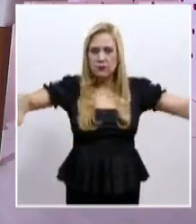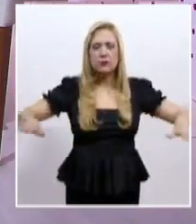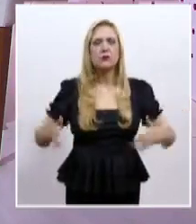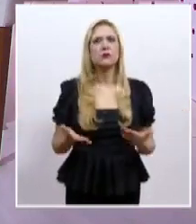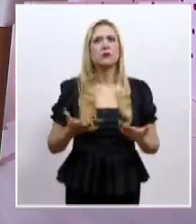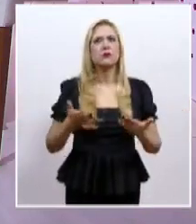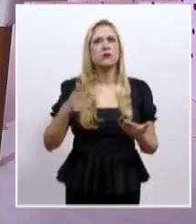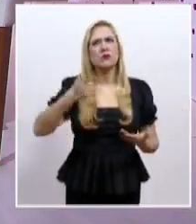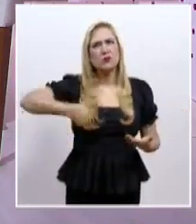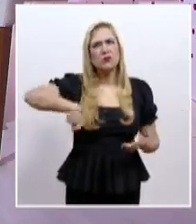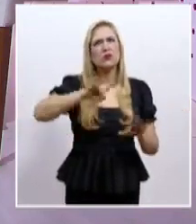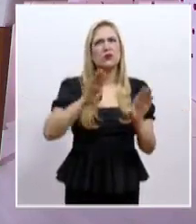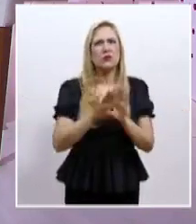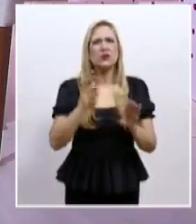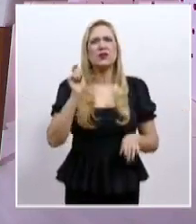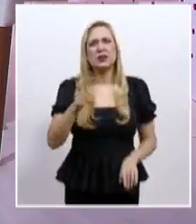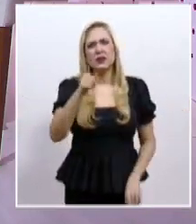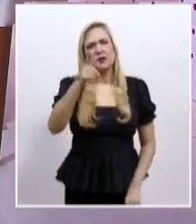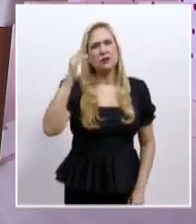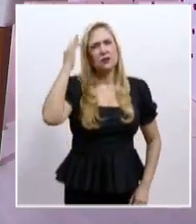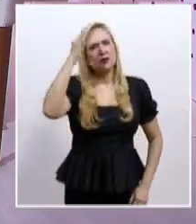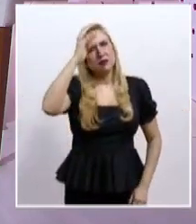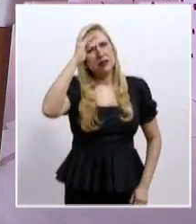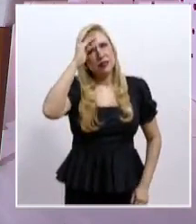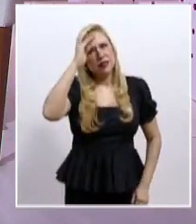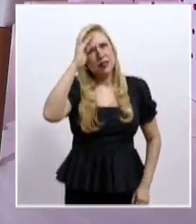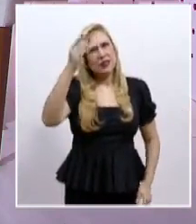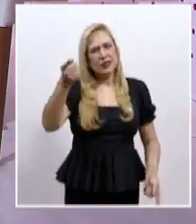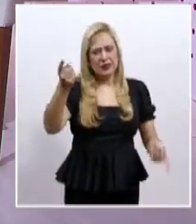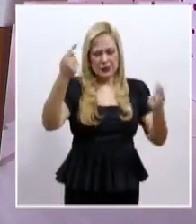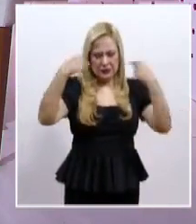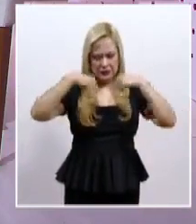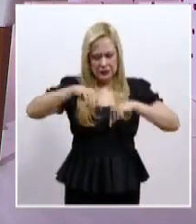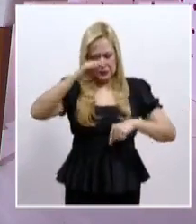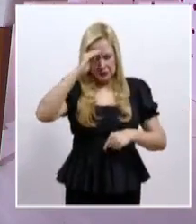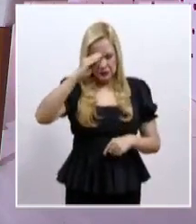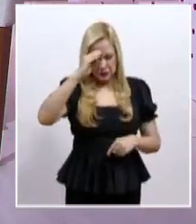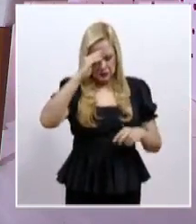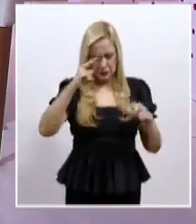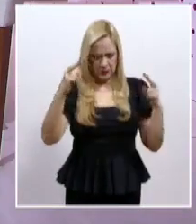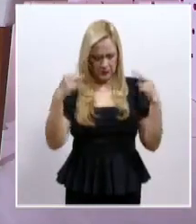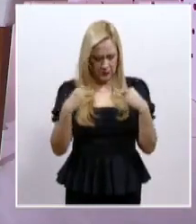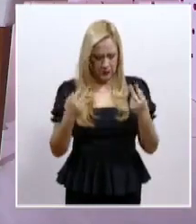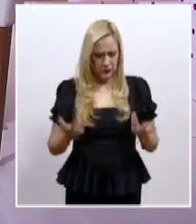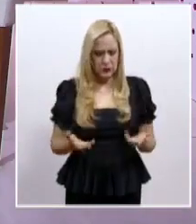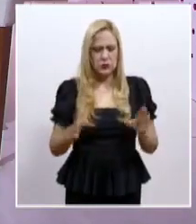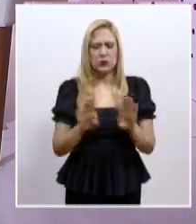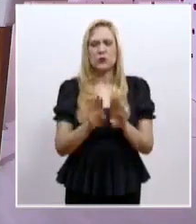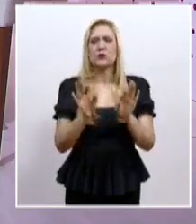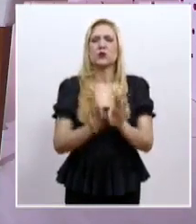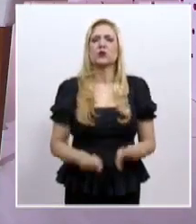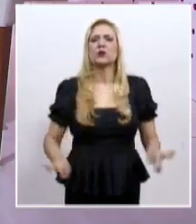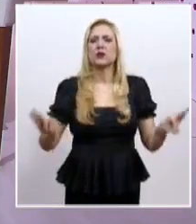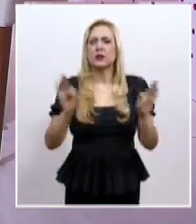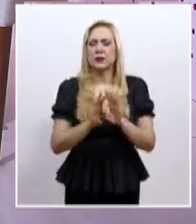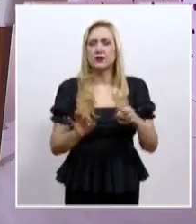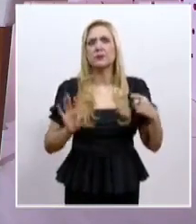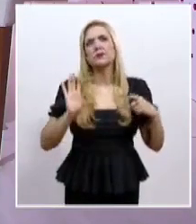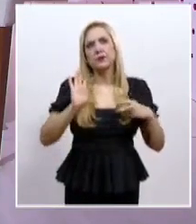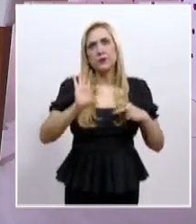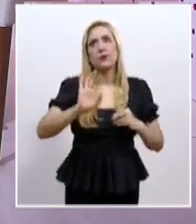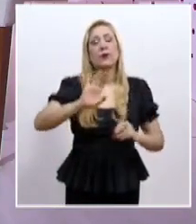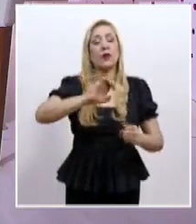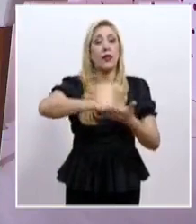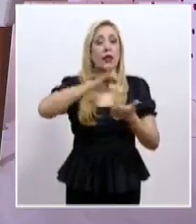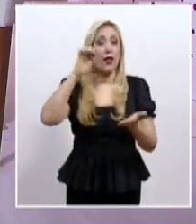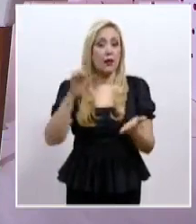pero ¿cuál es la reflexión? ¿Cuál es tu reflexión entre economía, derechos humanos, Estado de Derecho? ¿Cuál es ahí la relación y la importancia? Un ejemplo que nos